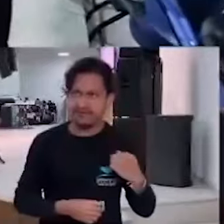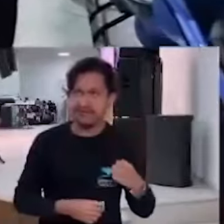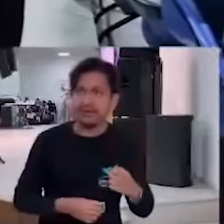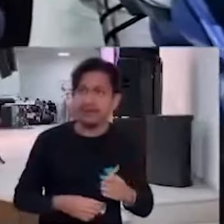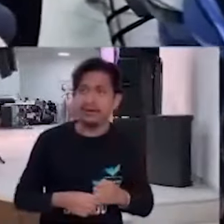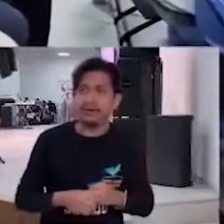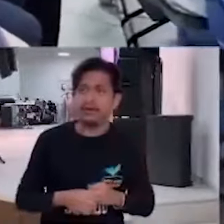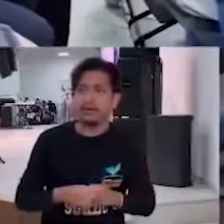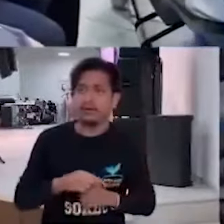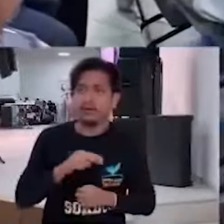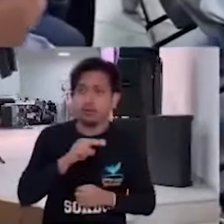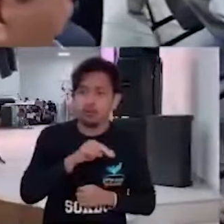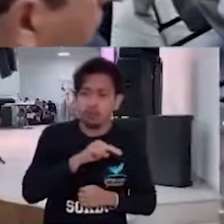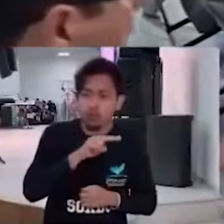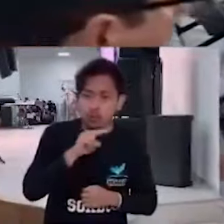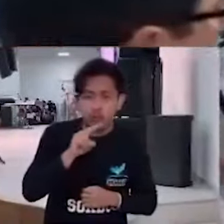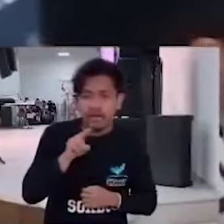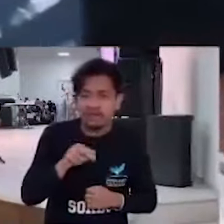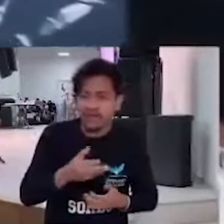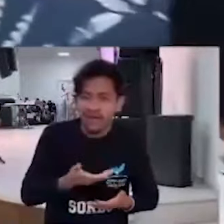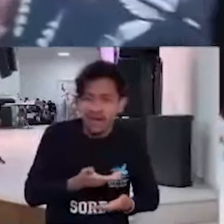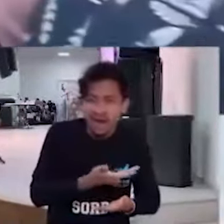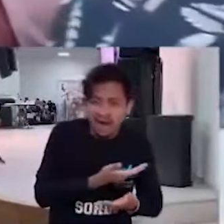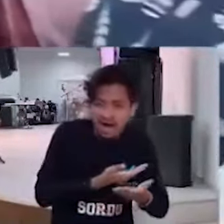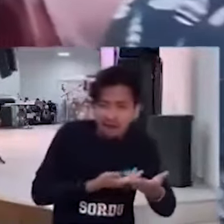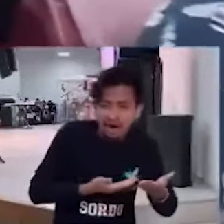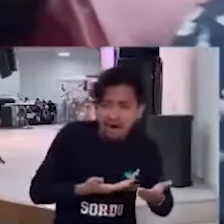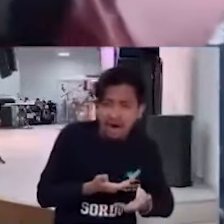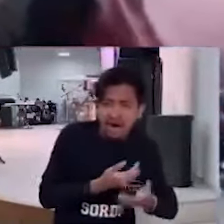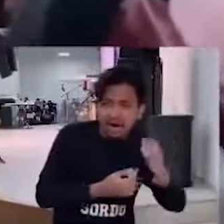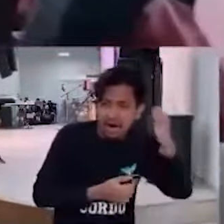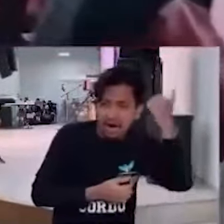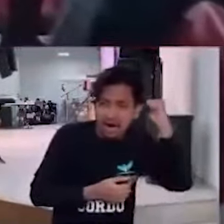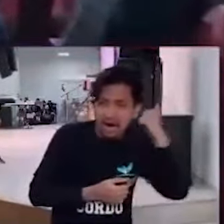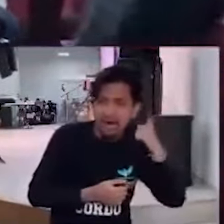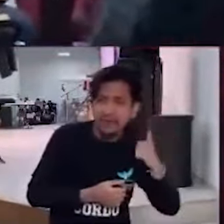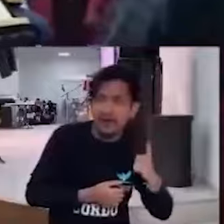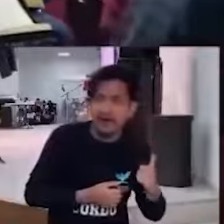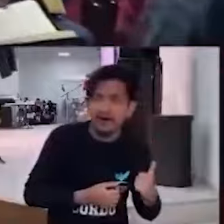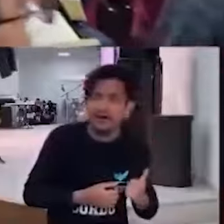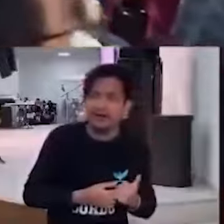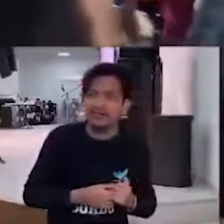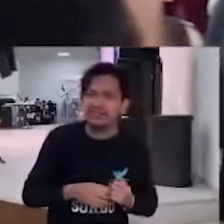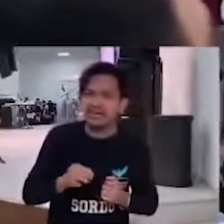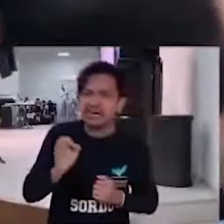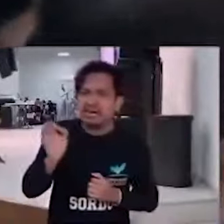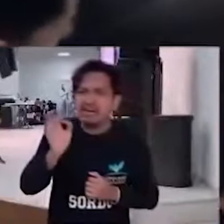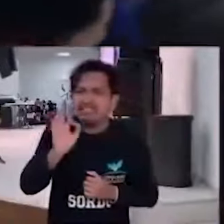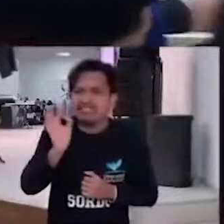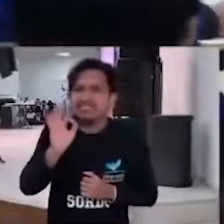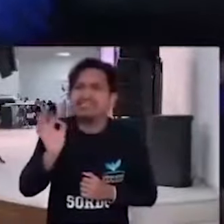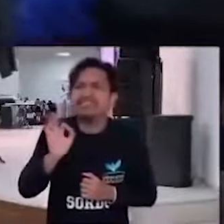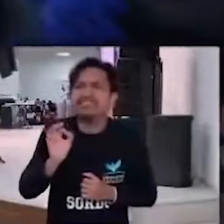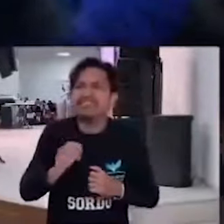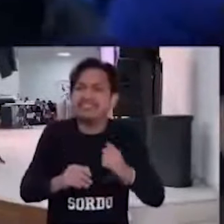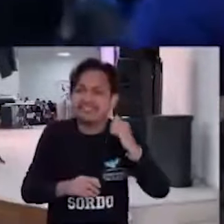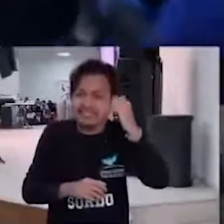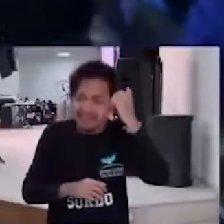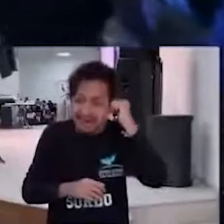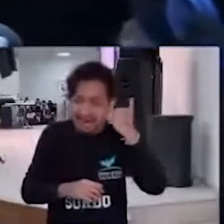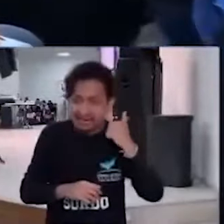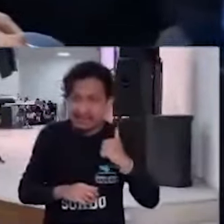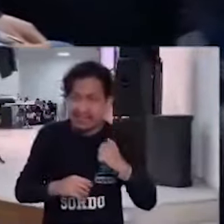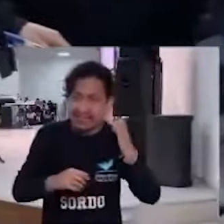la serpiente y cae en el pecado. Entonces, si Eva le hubiese contado a Adán, seguramente, ¿saben lo que habría hecho Adán? La